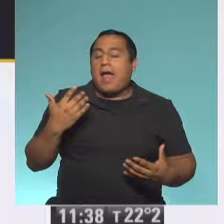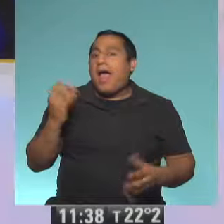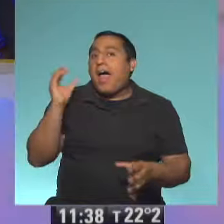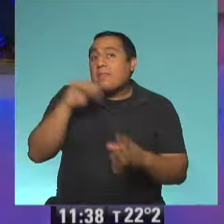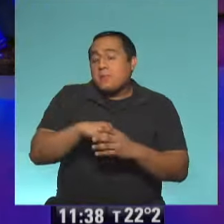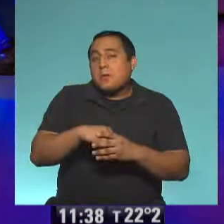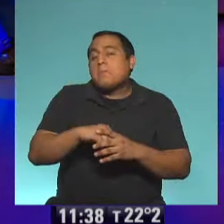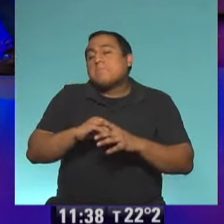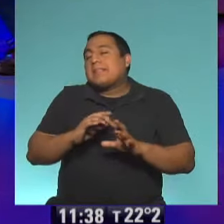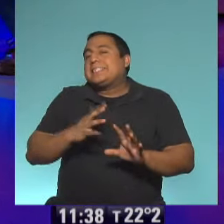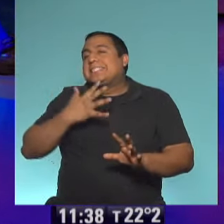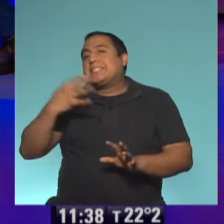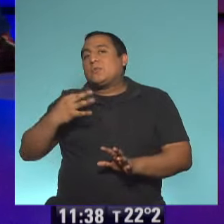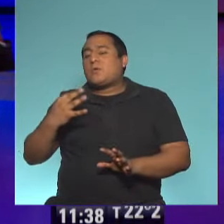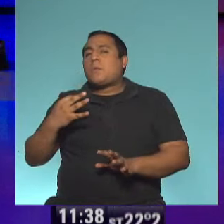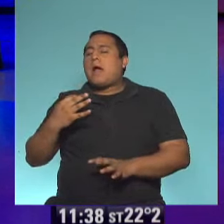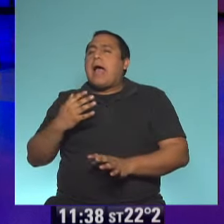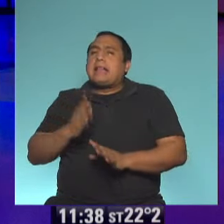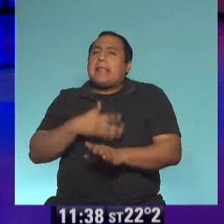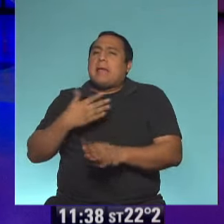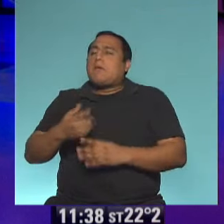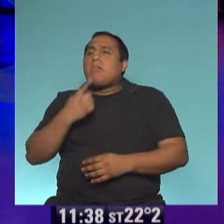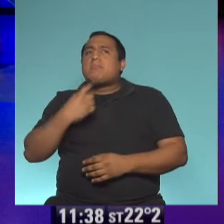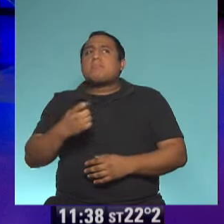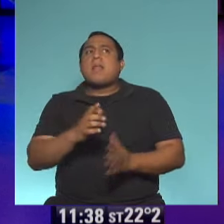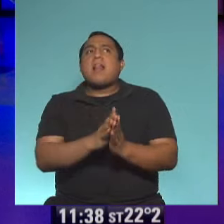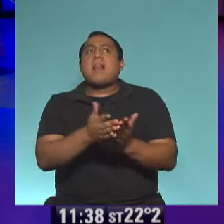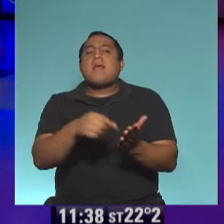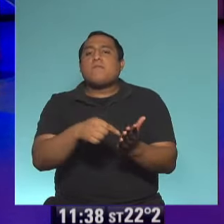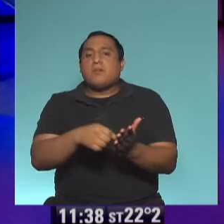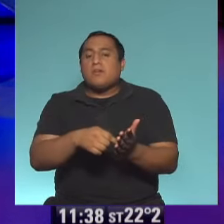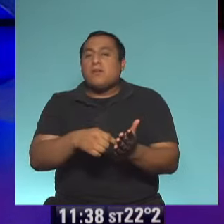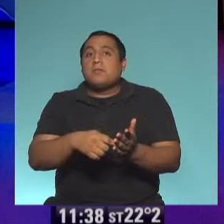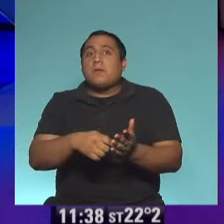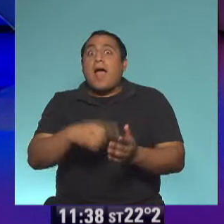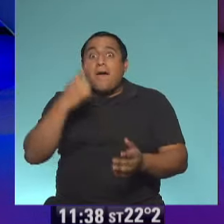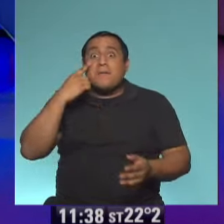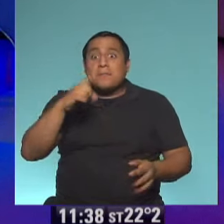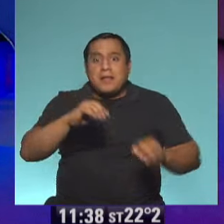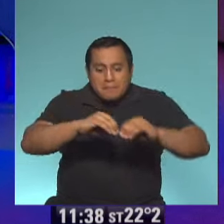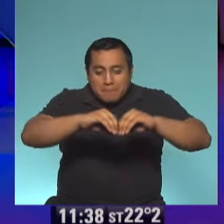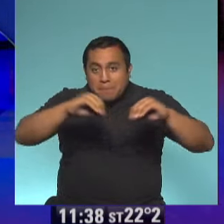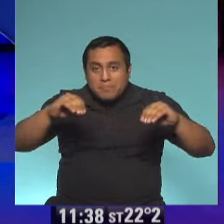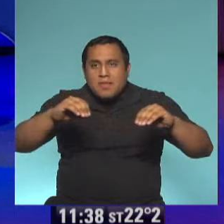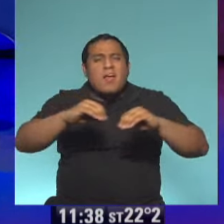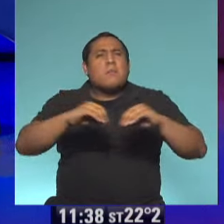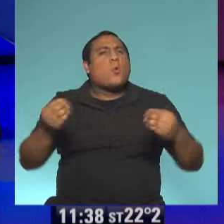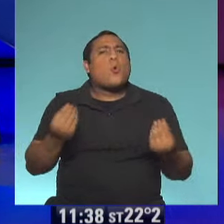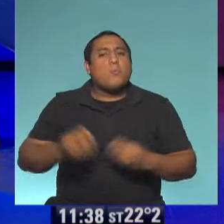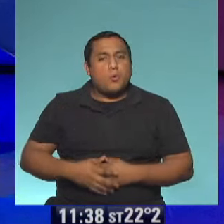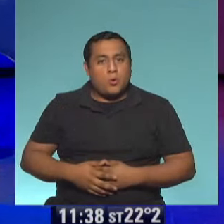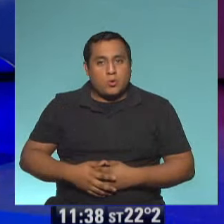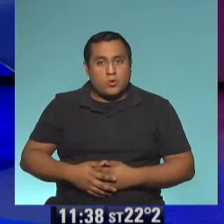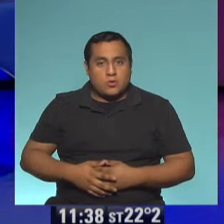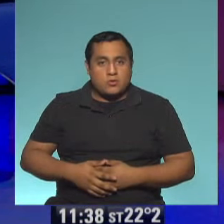¿Seguro que ya hace rato que te has dado cuenta de que es un libro? Ay, ahí ya lo están abriendo, miren. ¿Cómo lo está abriendo? Y lo está